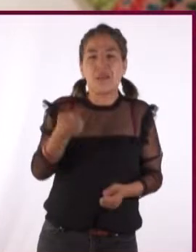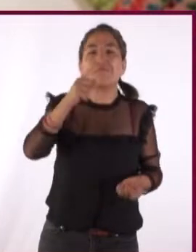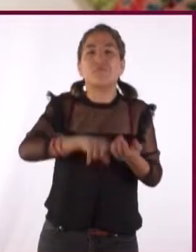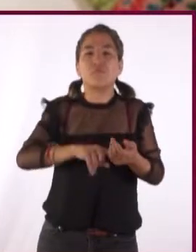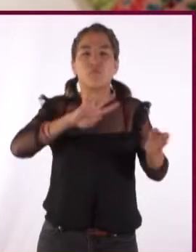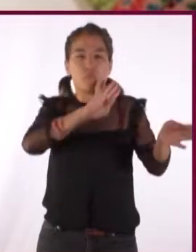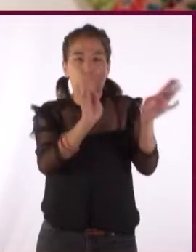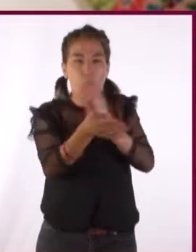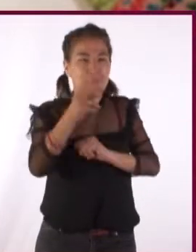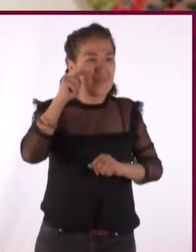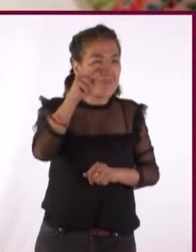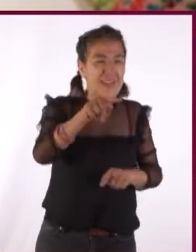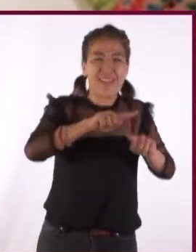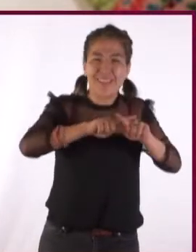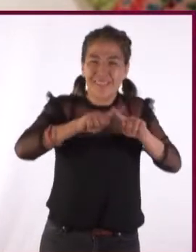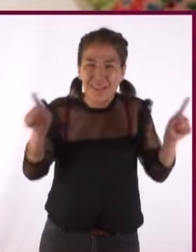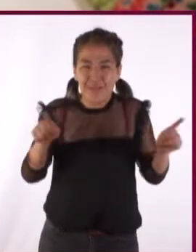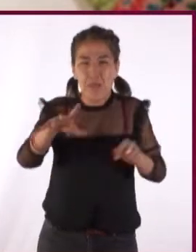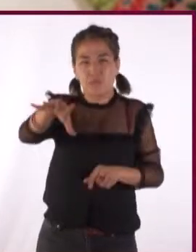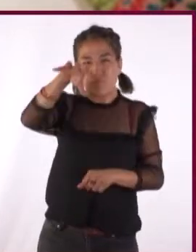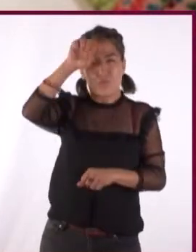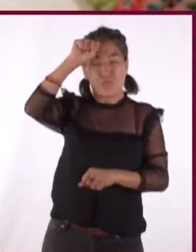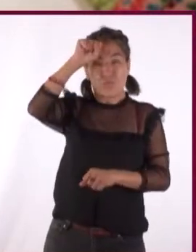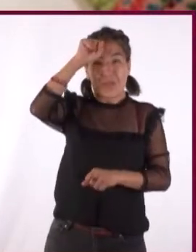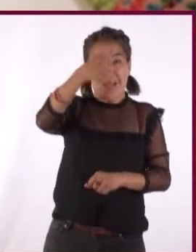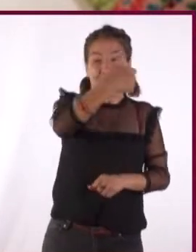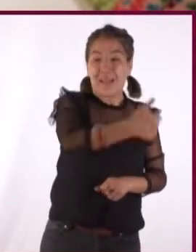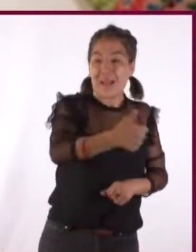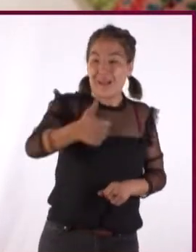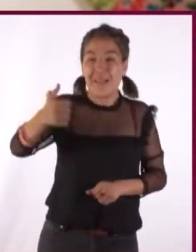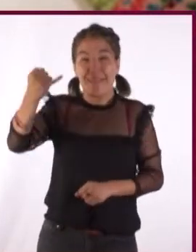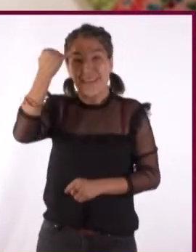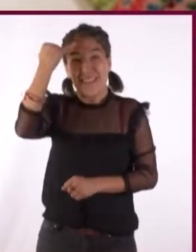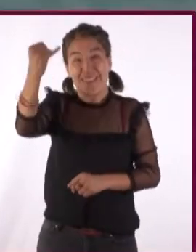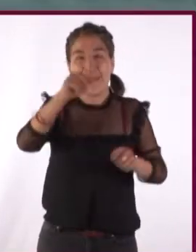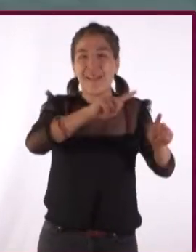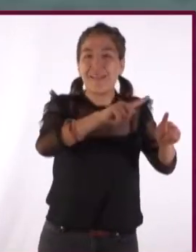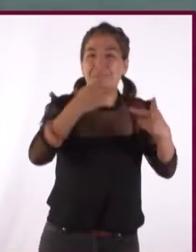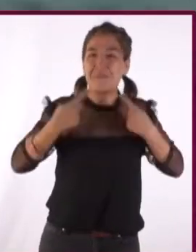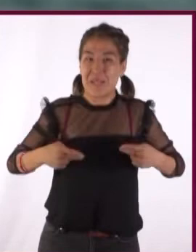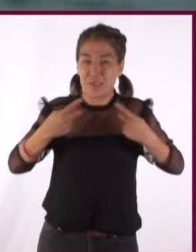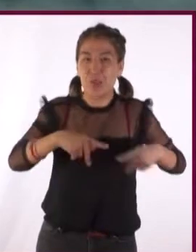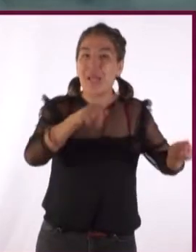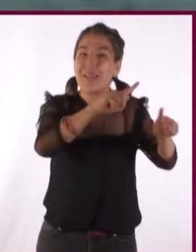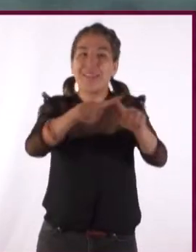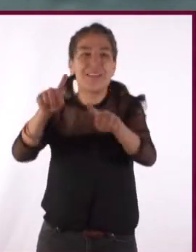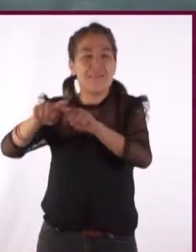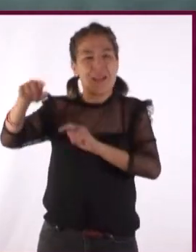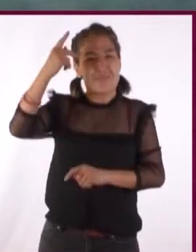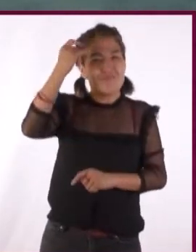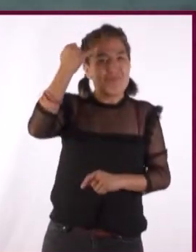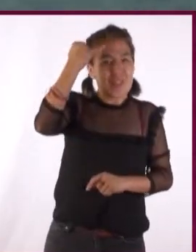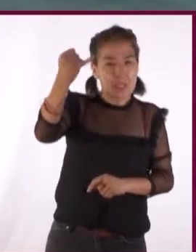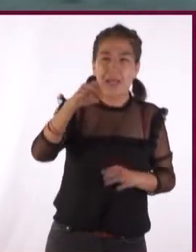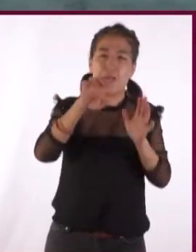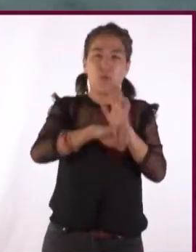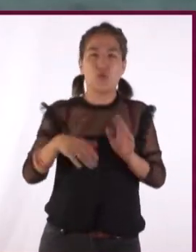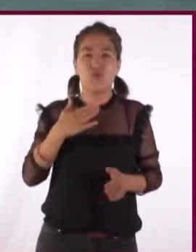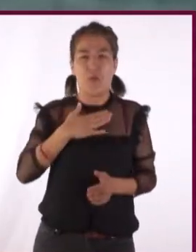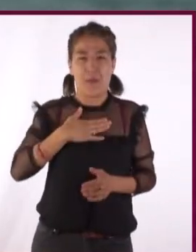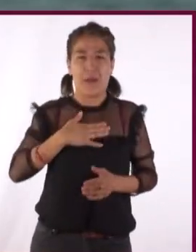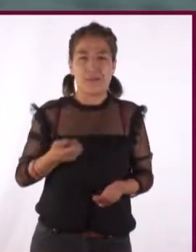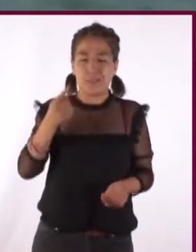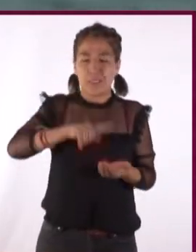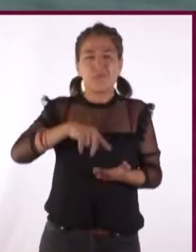el mundo, captamos la realidad desde nuestra perspectiva, ¿no? Desde donde yo me planto en el